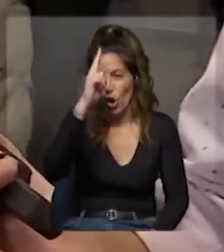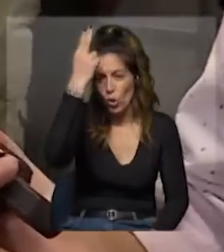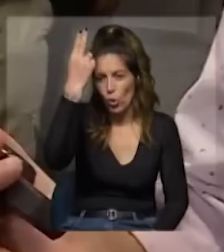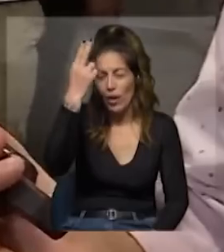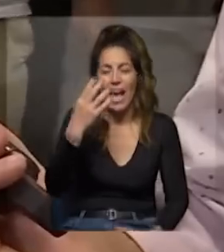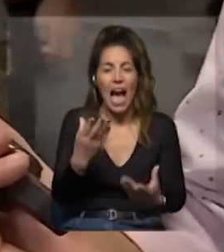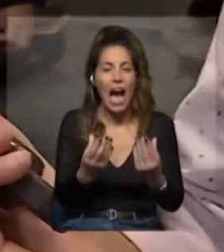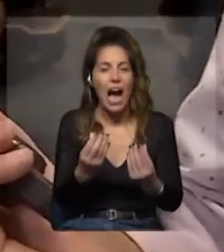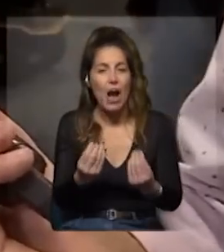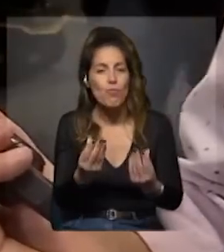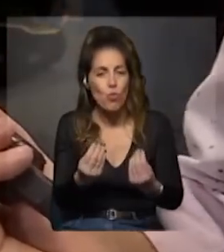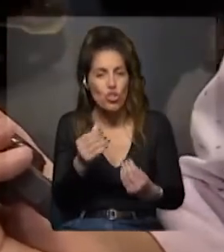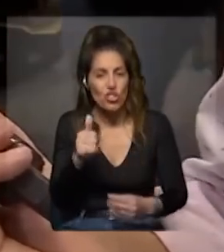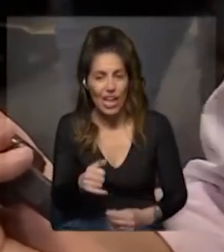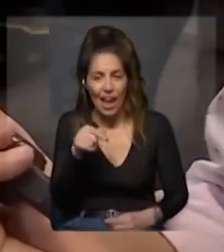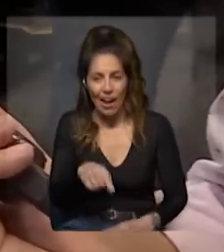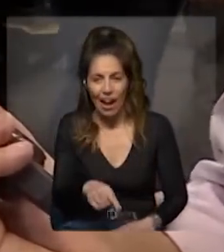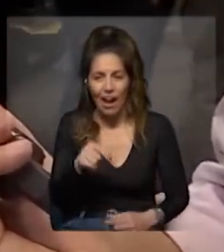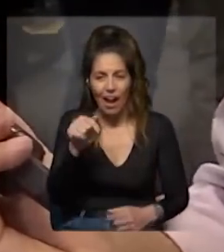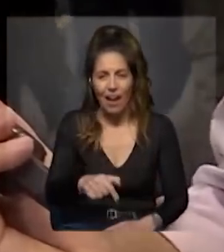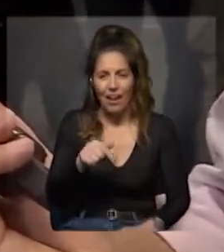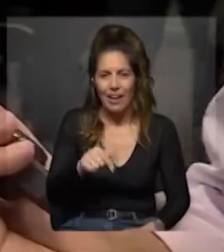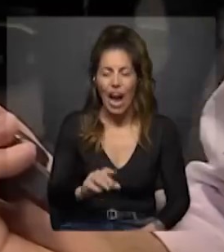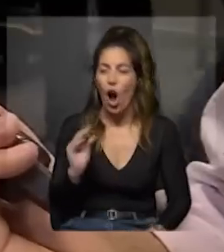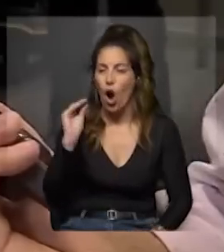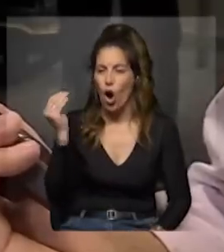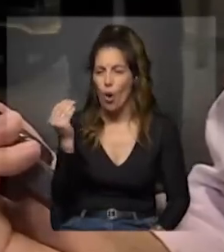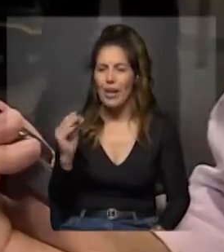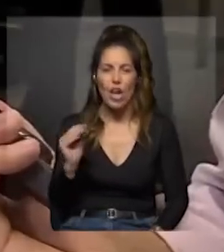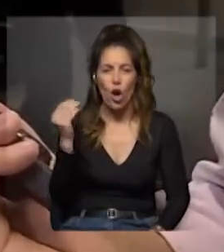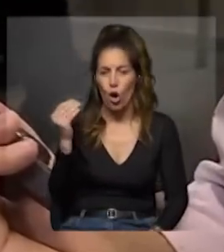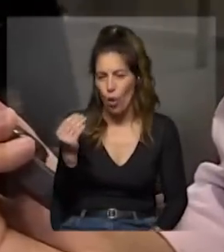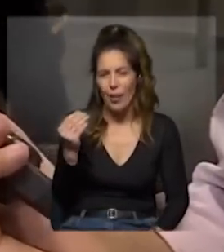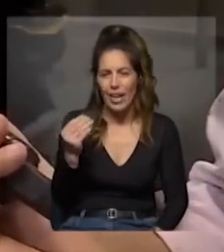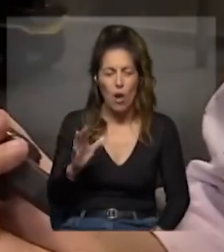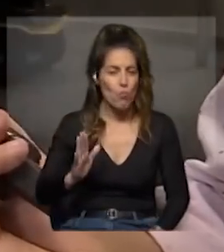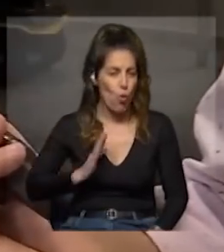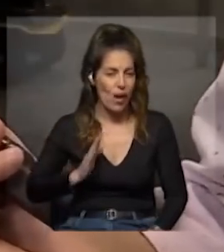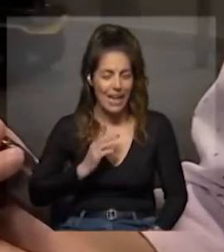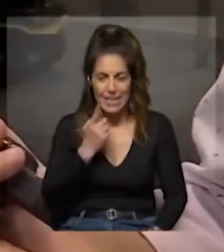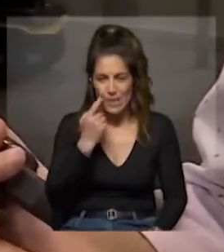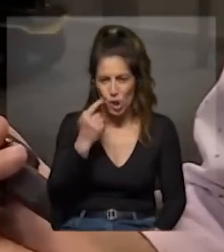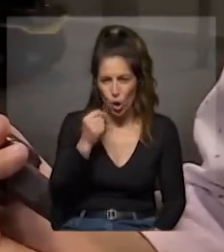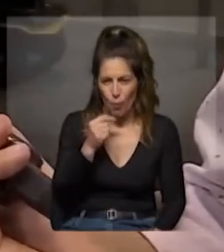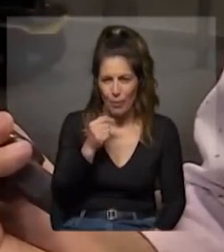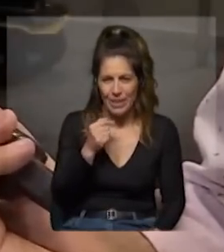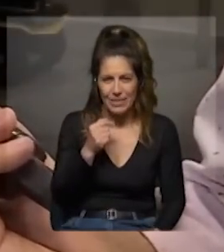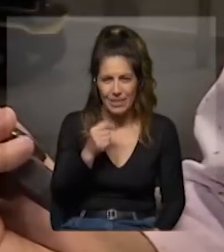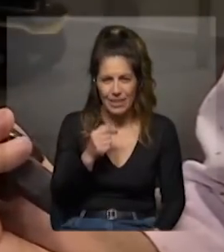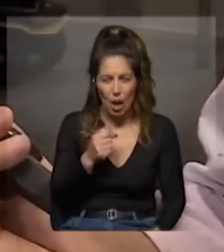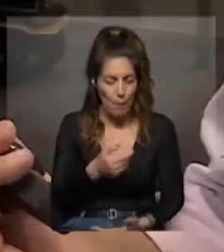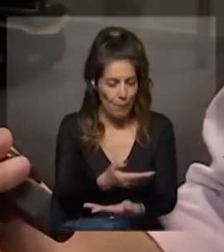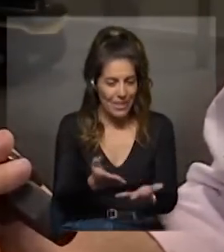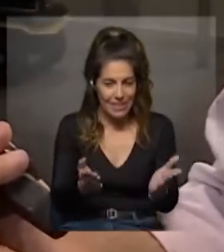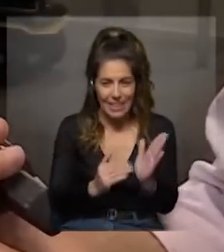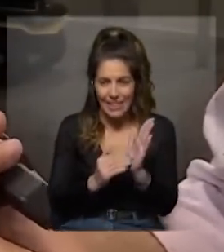que hay muchos y acá acá jóvenes muy jóvenes mujeres y hombres están presentando